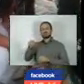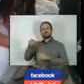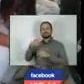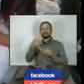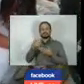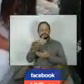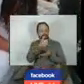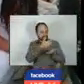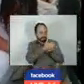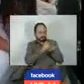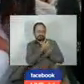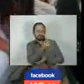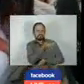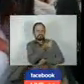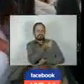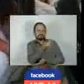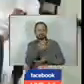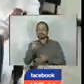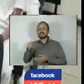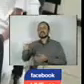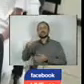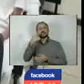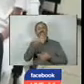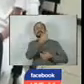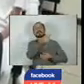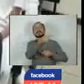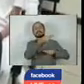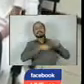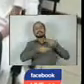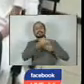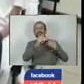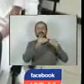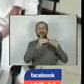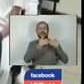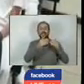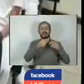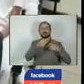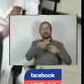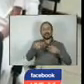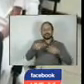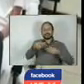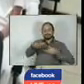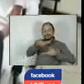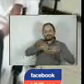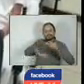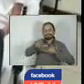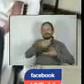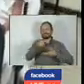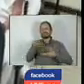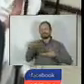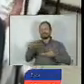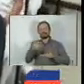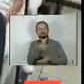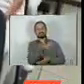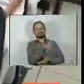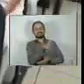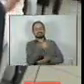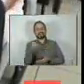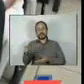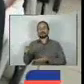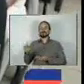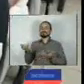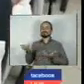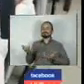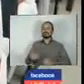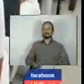extorsión cometida en contra de comerciantes y repartidores de productos en el área metropolitana de San Salvador.